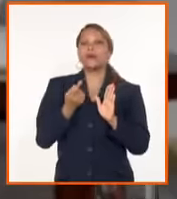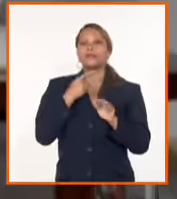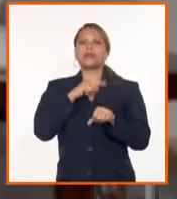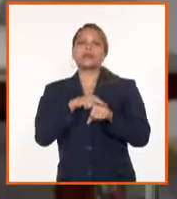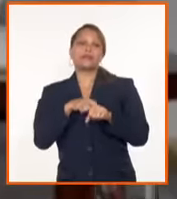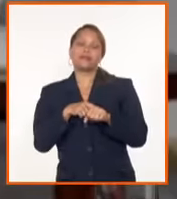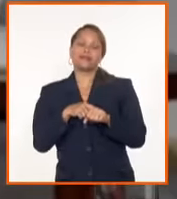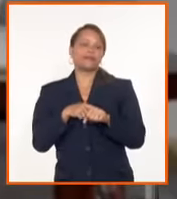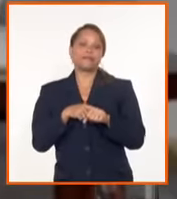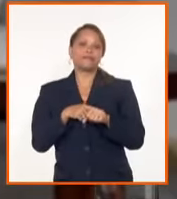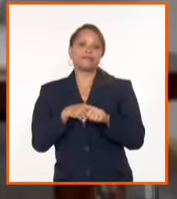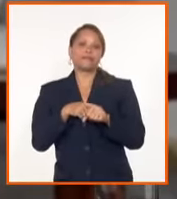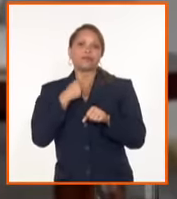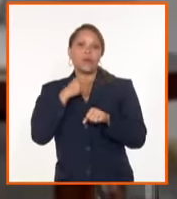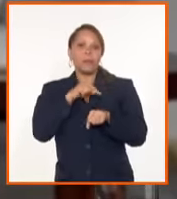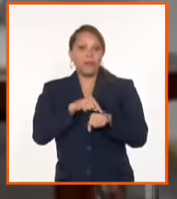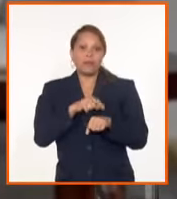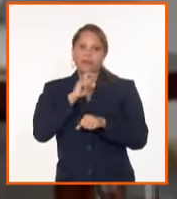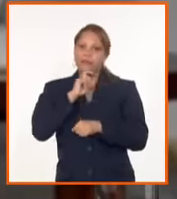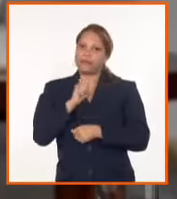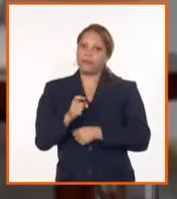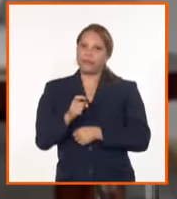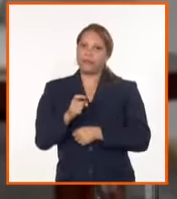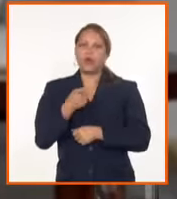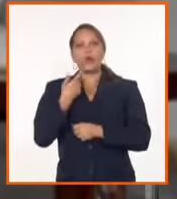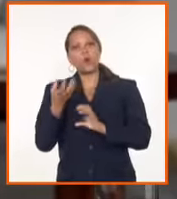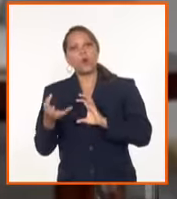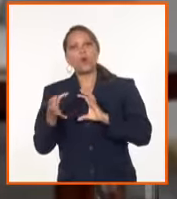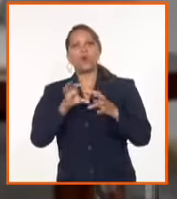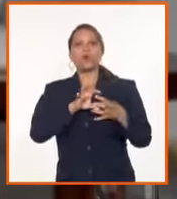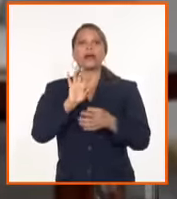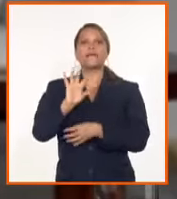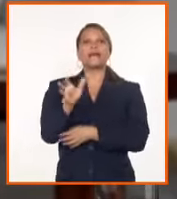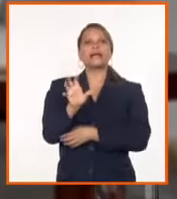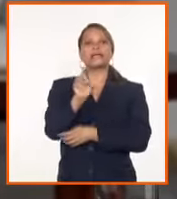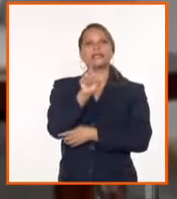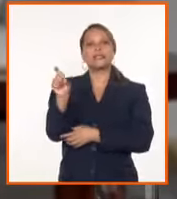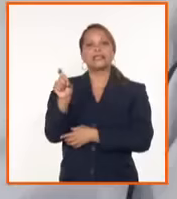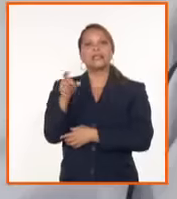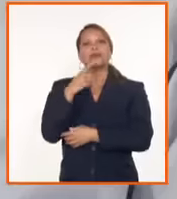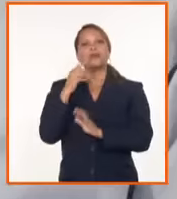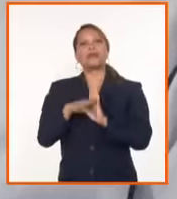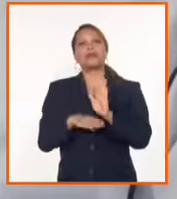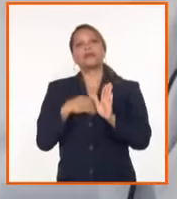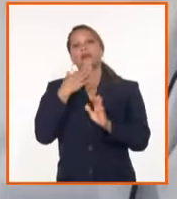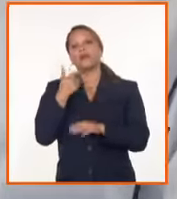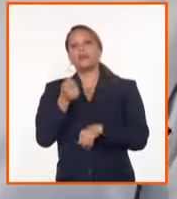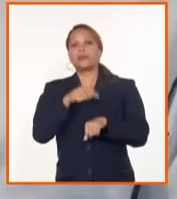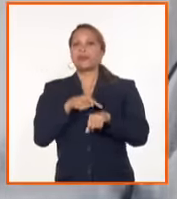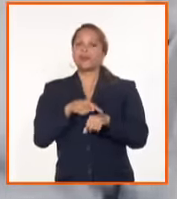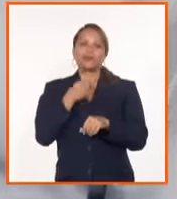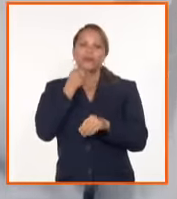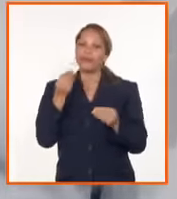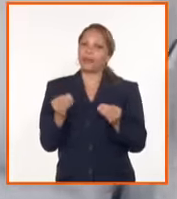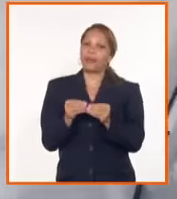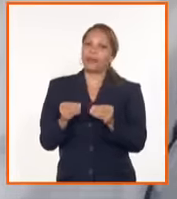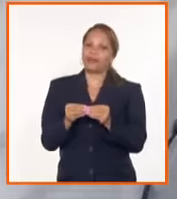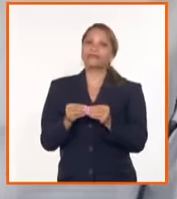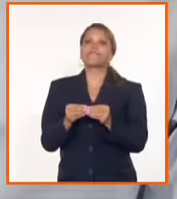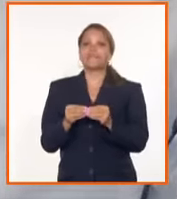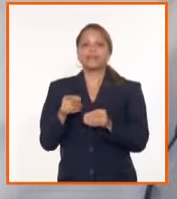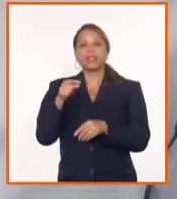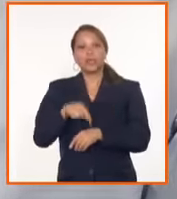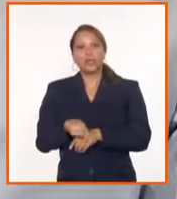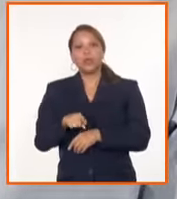o la bancarización, que es una excelente medida, pero que no era el momento. ¿Qué les respondería a ellos? Pues tienen el derecho